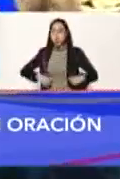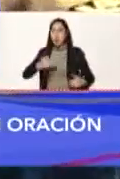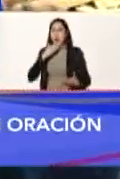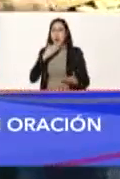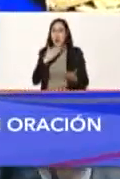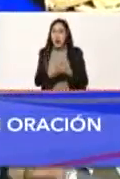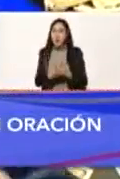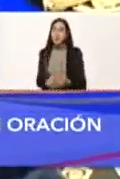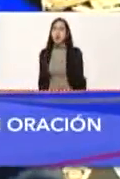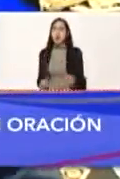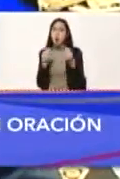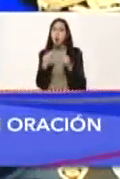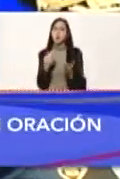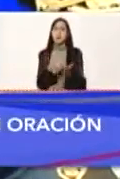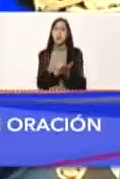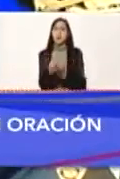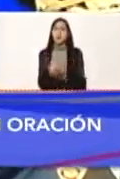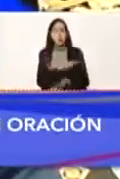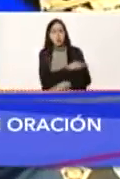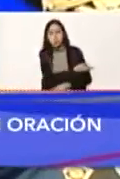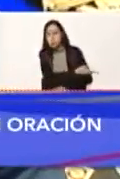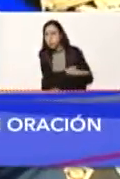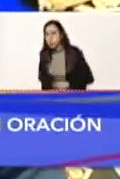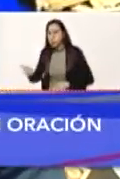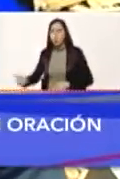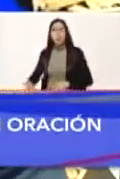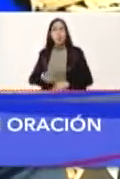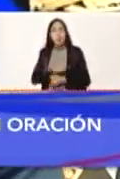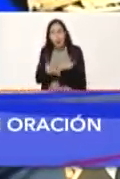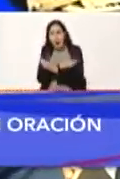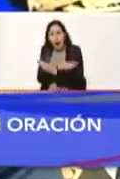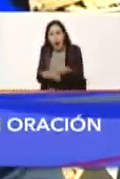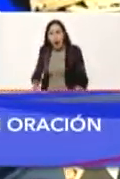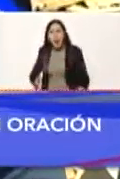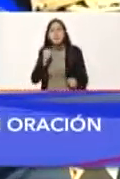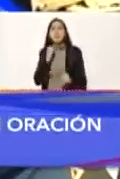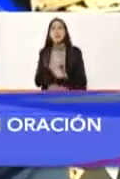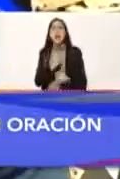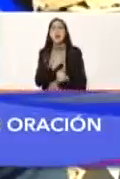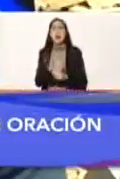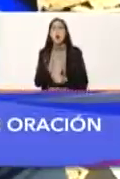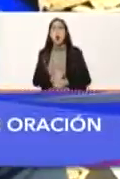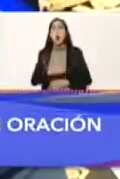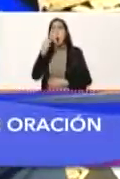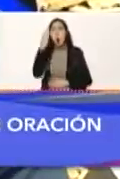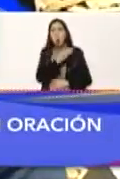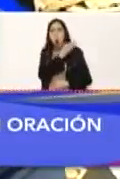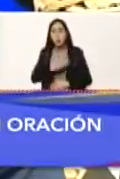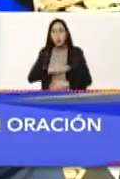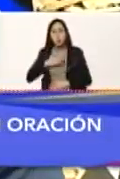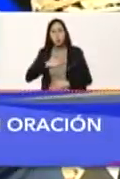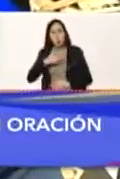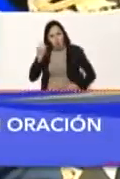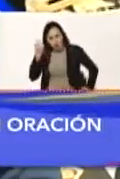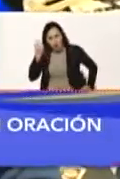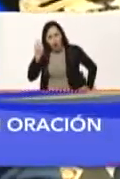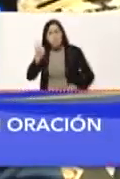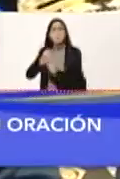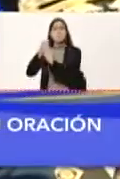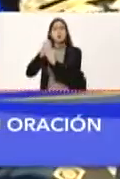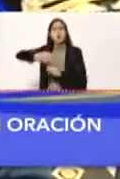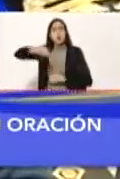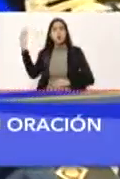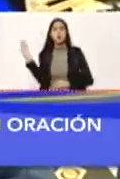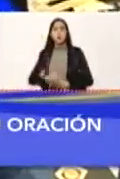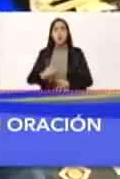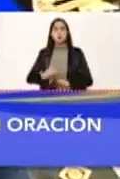por tanta lealtad, por tanta entrega y por tanto compromiso. Cuenten conmigo por ahora y para